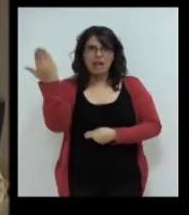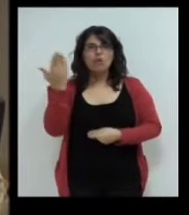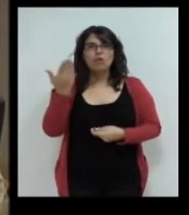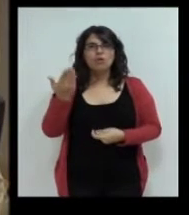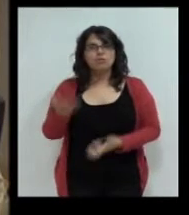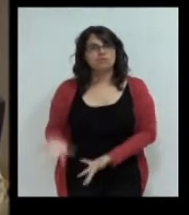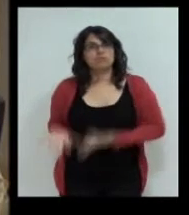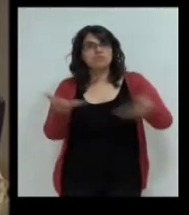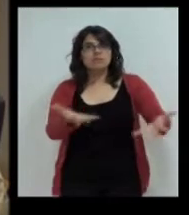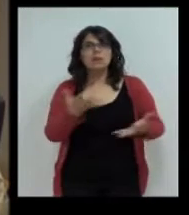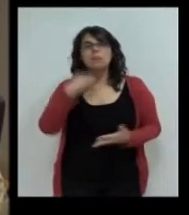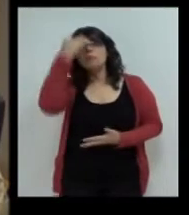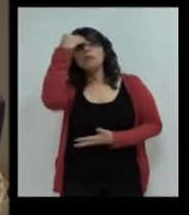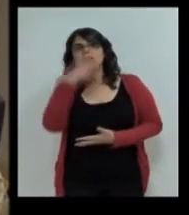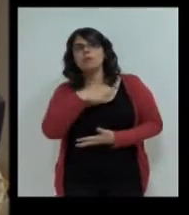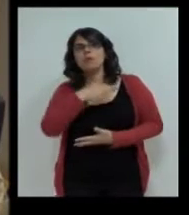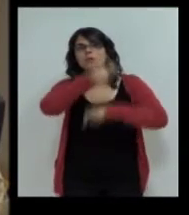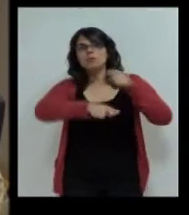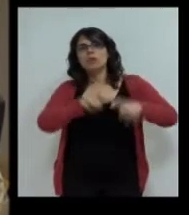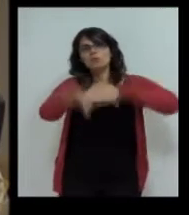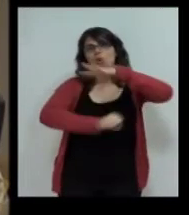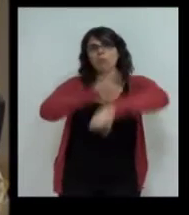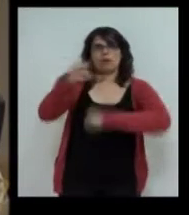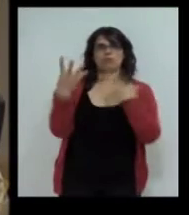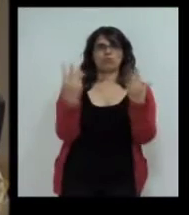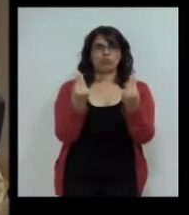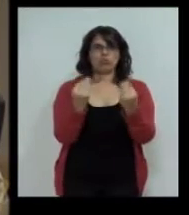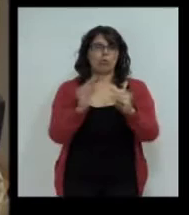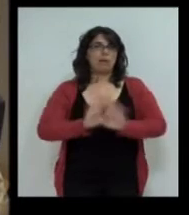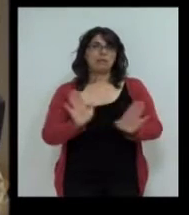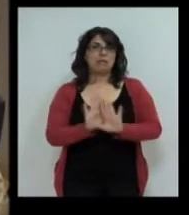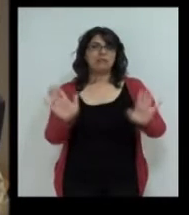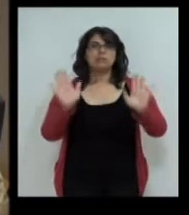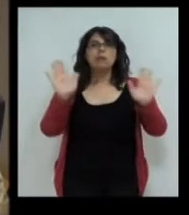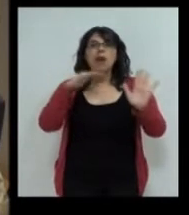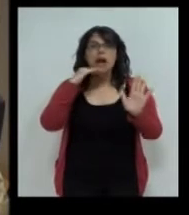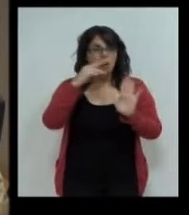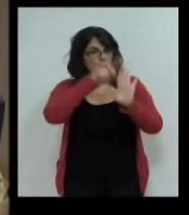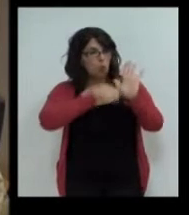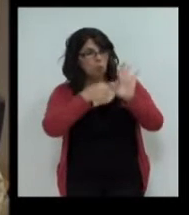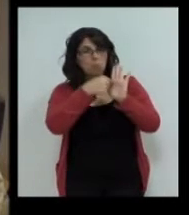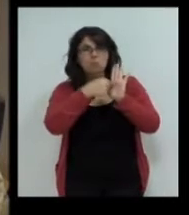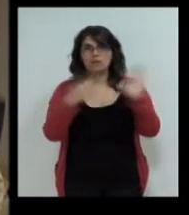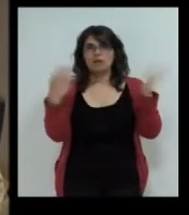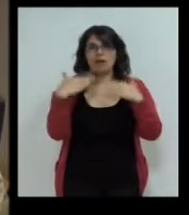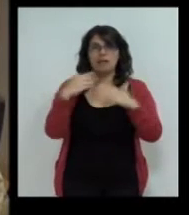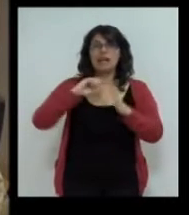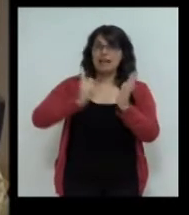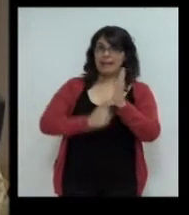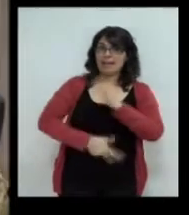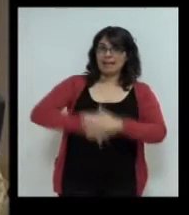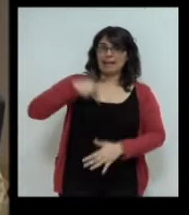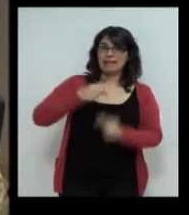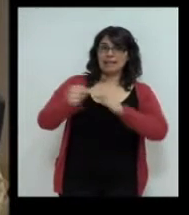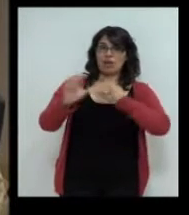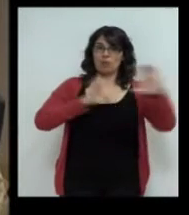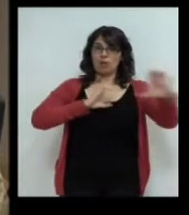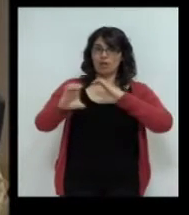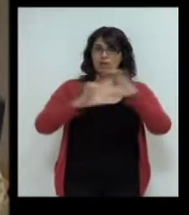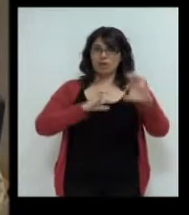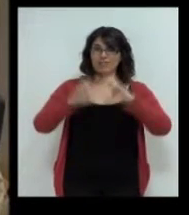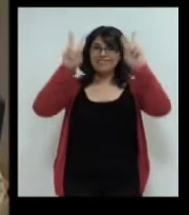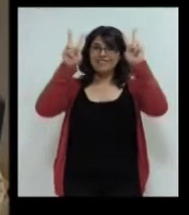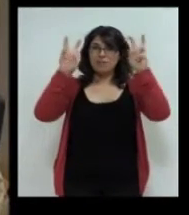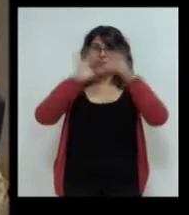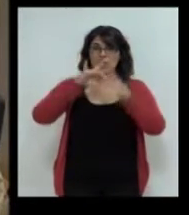pueden atraer comercialmente. Pero no existe ninguna imposición. Si vamos a la Ley General de Telecomunicaciones, en el